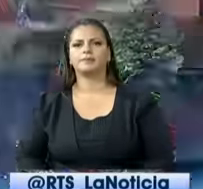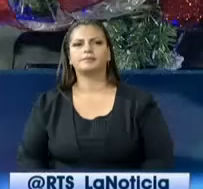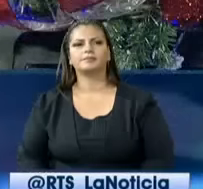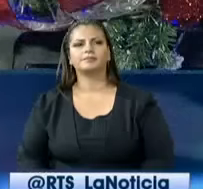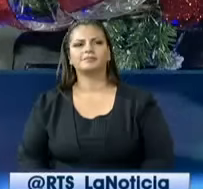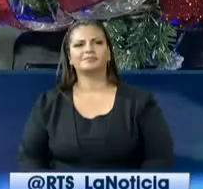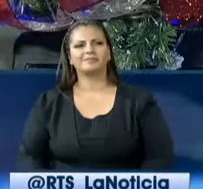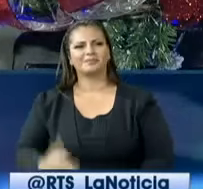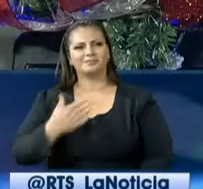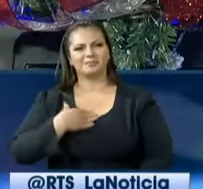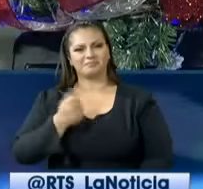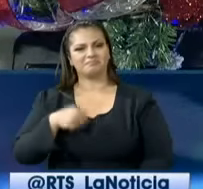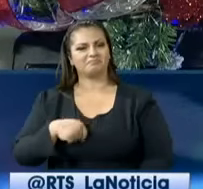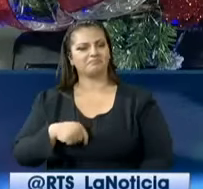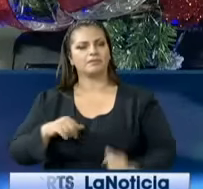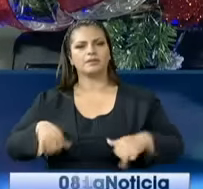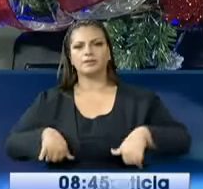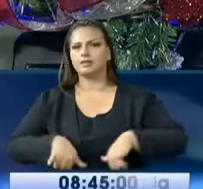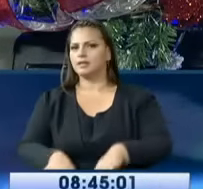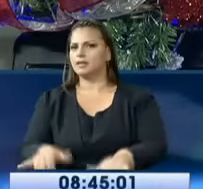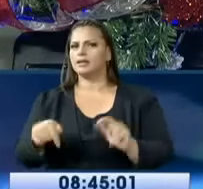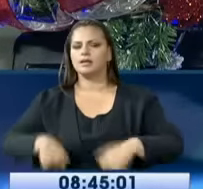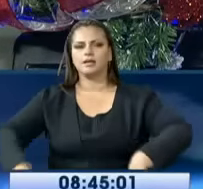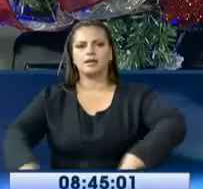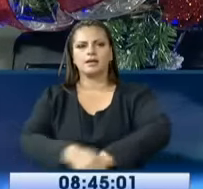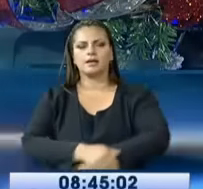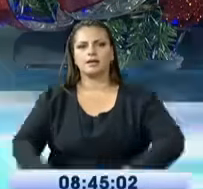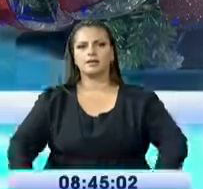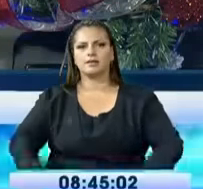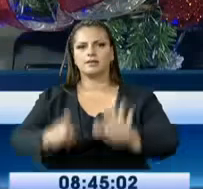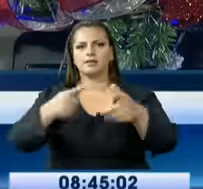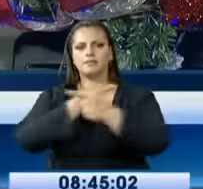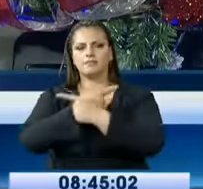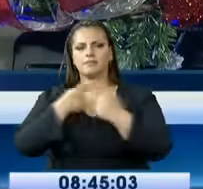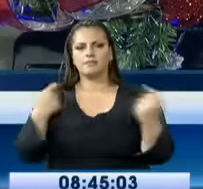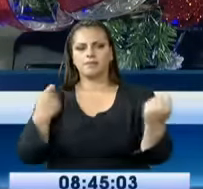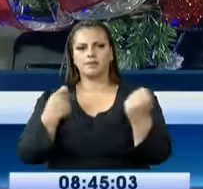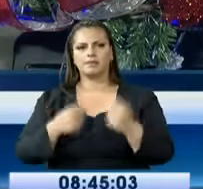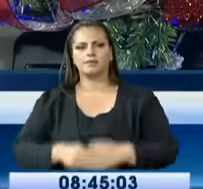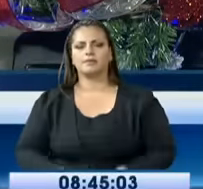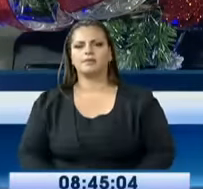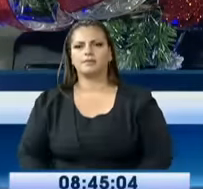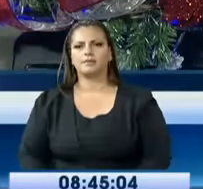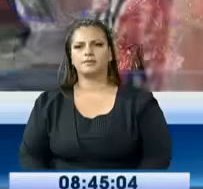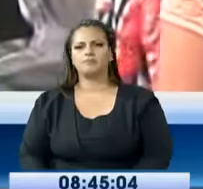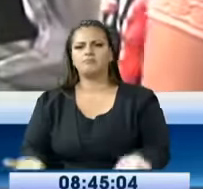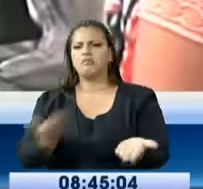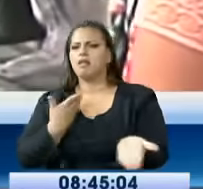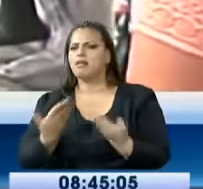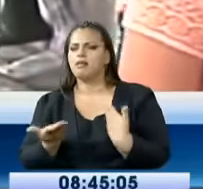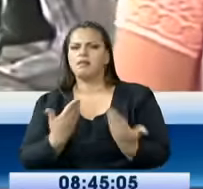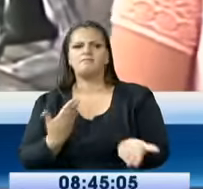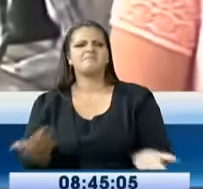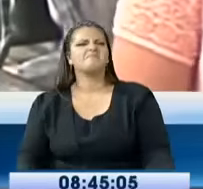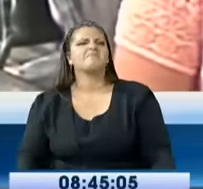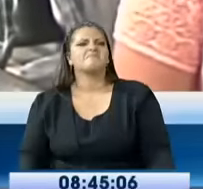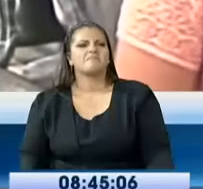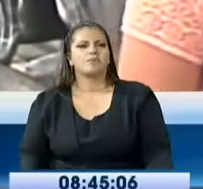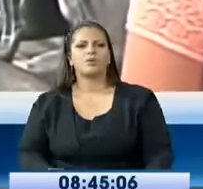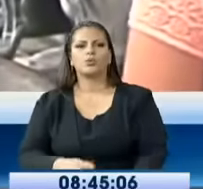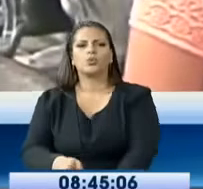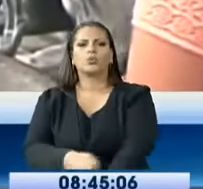Compañeros, ¿cómo está? Continuamos aquí en la calle 6 de Marzo, en el centro de Guayaquil, para hablar acerca de una tradición